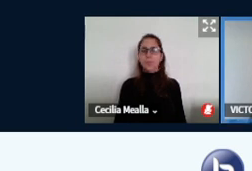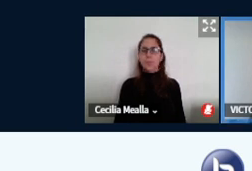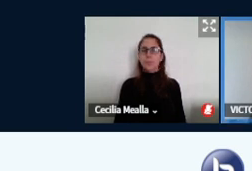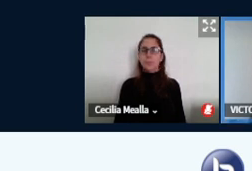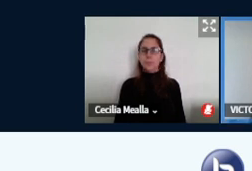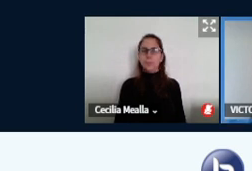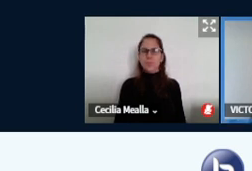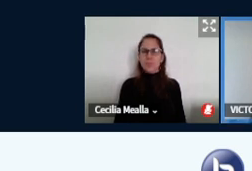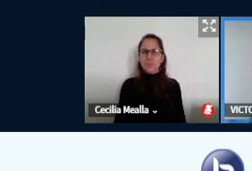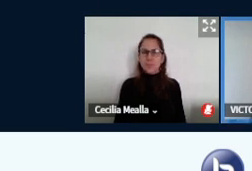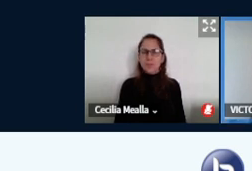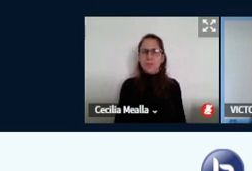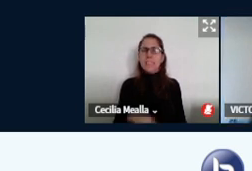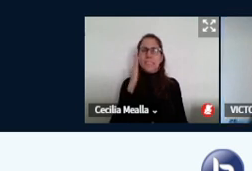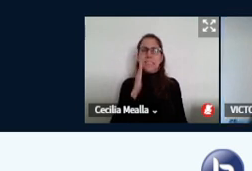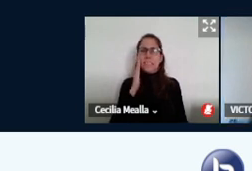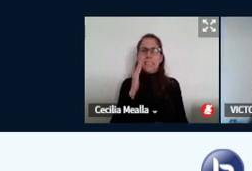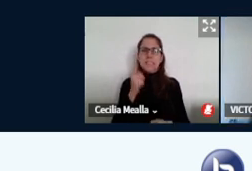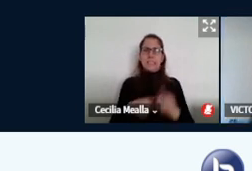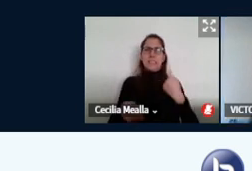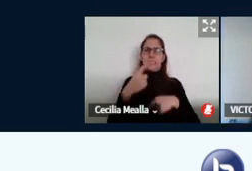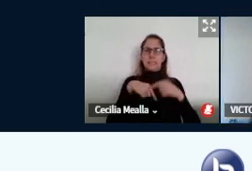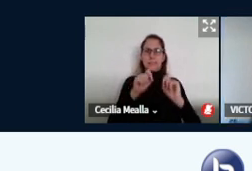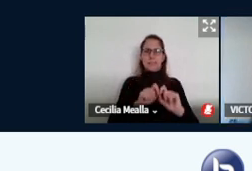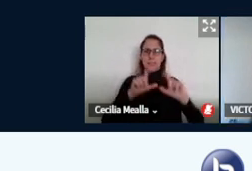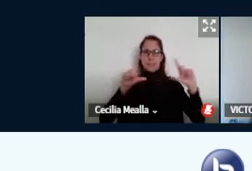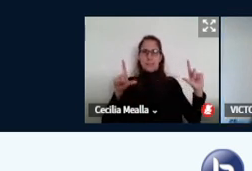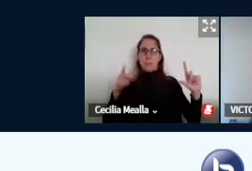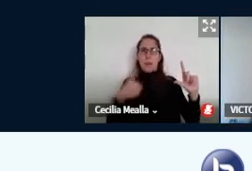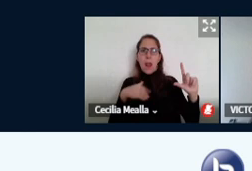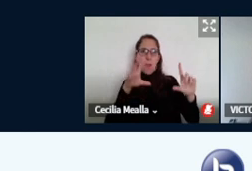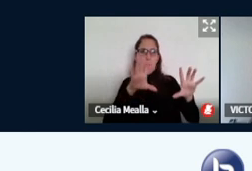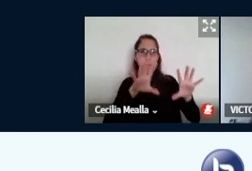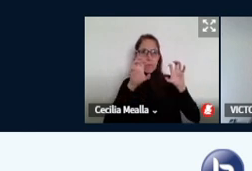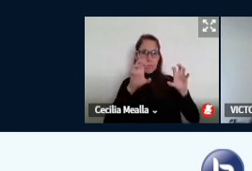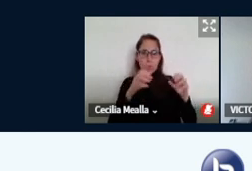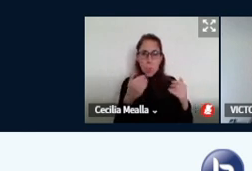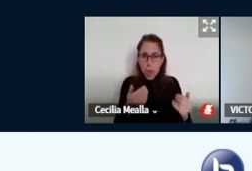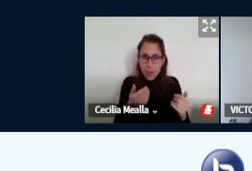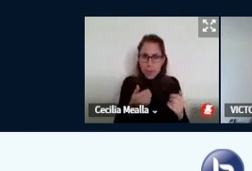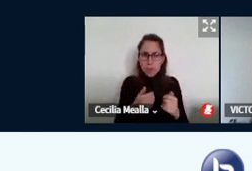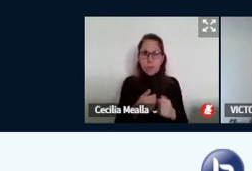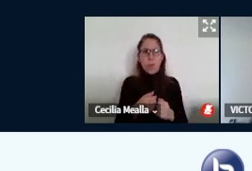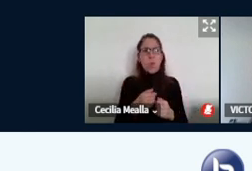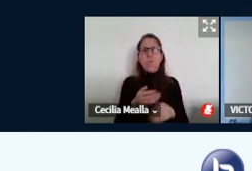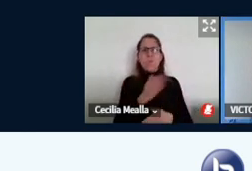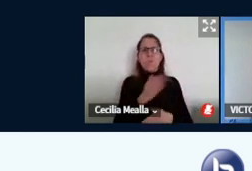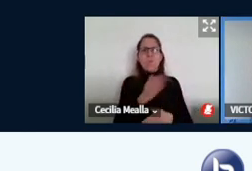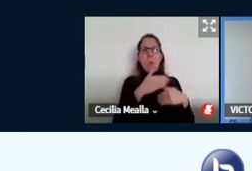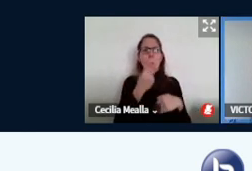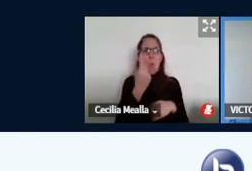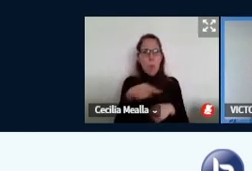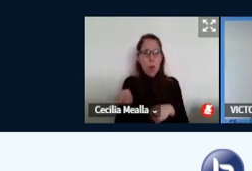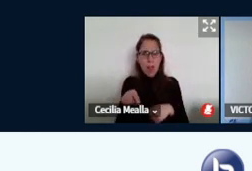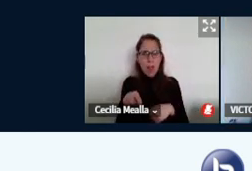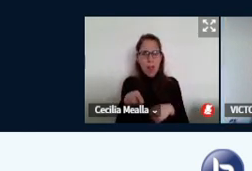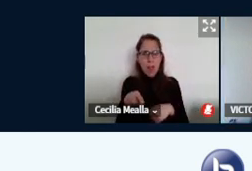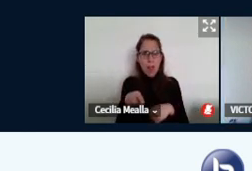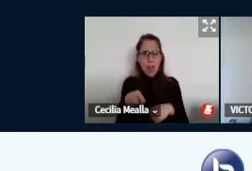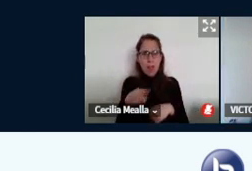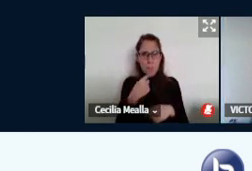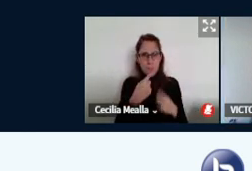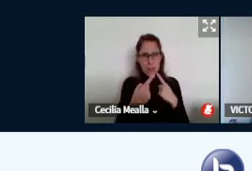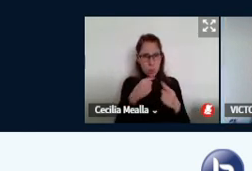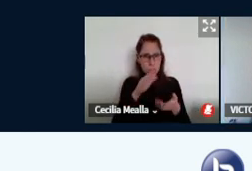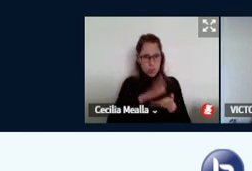Profe, qué? ¿puede poner la anterior así le saco una foto? ¿Cuál era la anterior? La de la pregunta